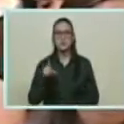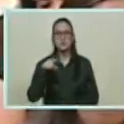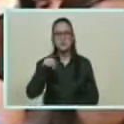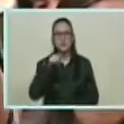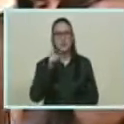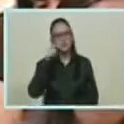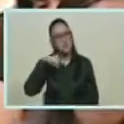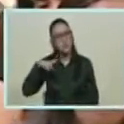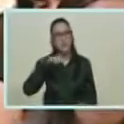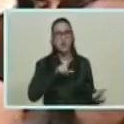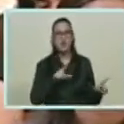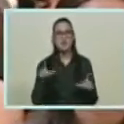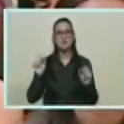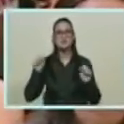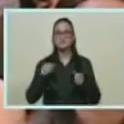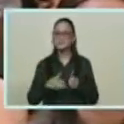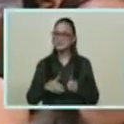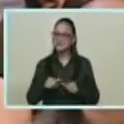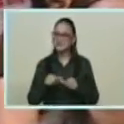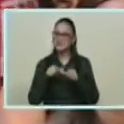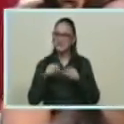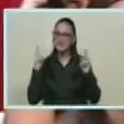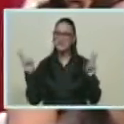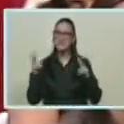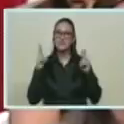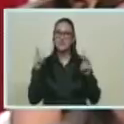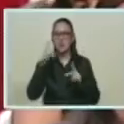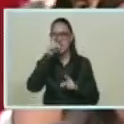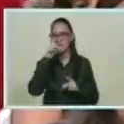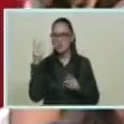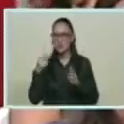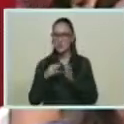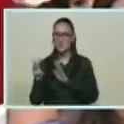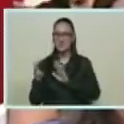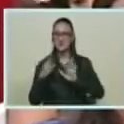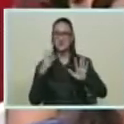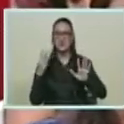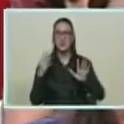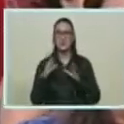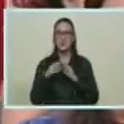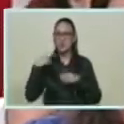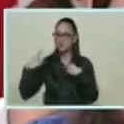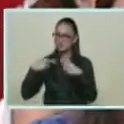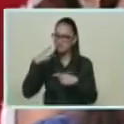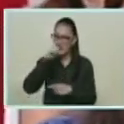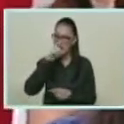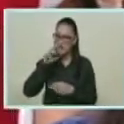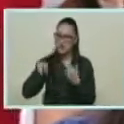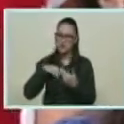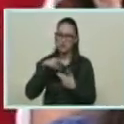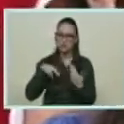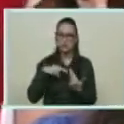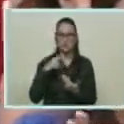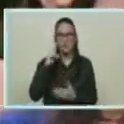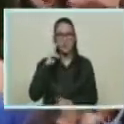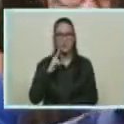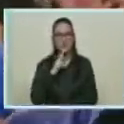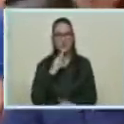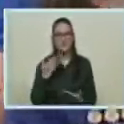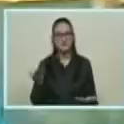el pueblo está listo, vamos a seguir siendo victoriosos el año 2018 y todos los años por venir de la Revolución Bolivariana.